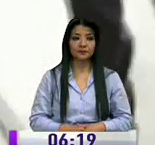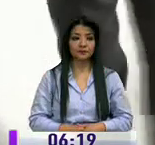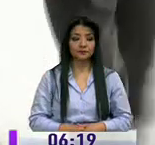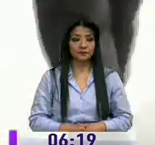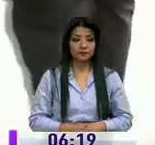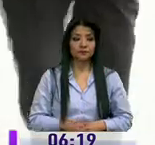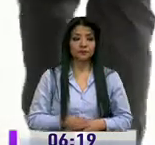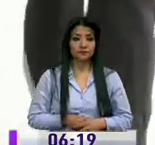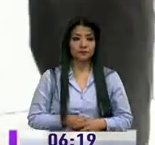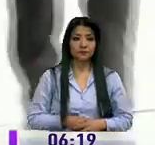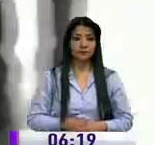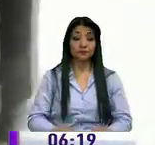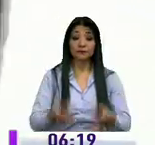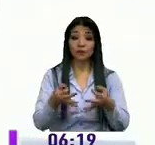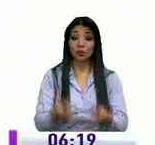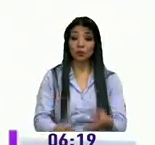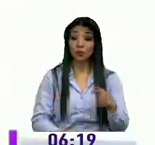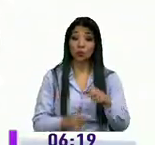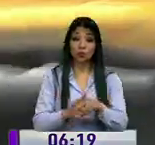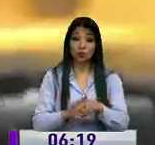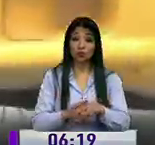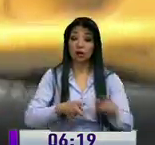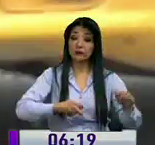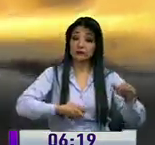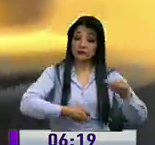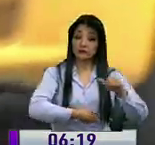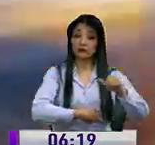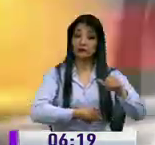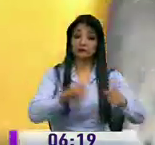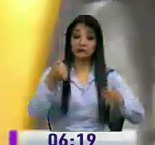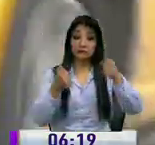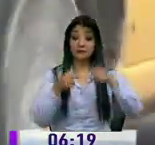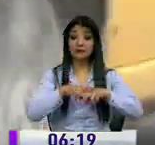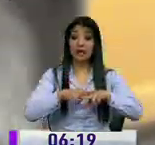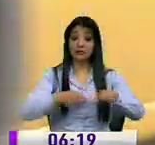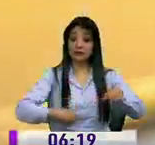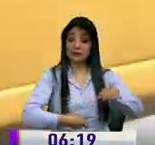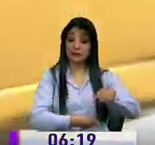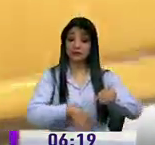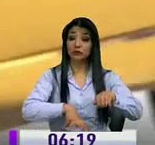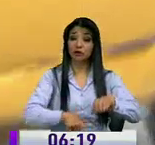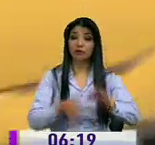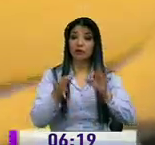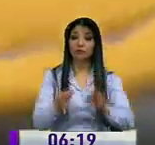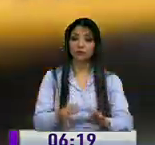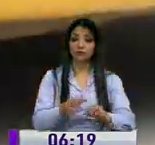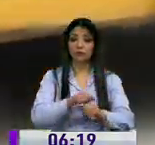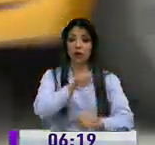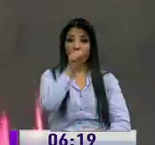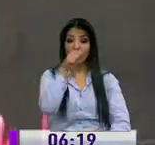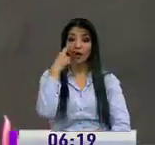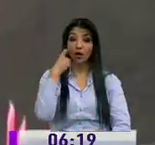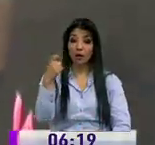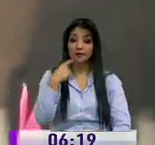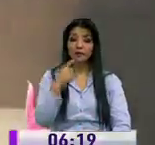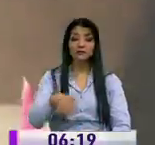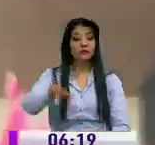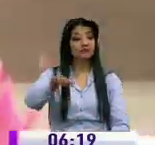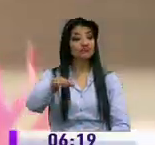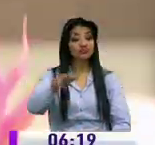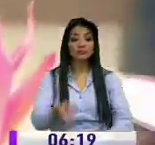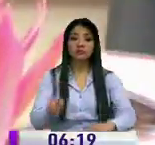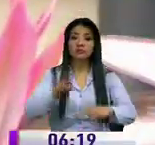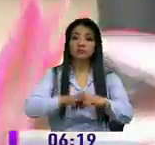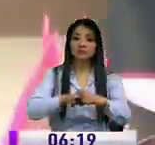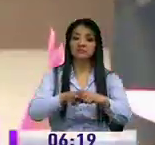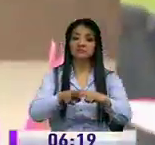Fue detenido en delito flagrante mientras amedrentaba al conductor de un taxi. Según denunció el afectado, cogió una carrera en el sector Los Tamarindos